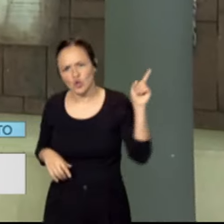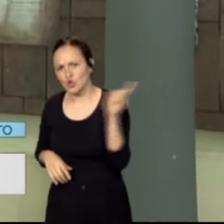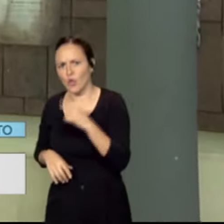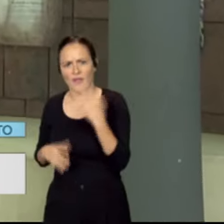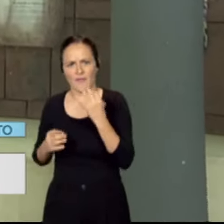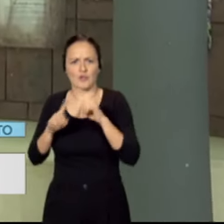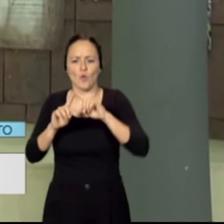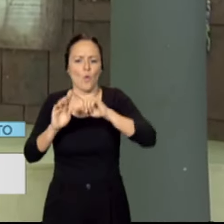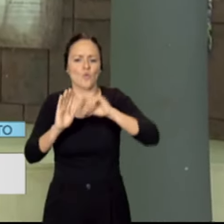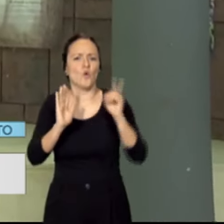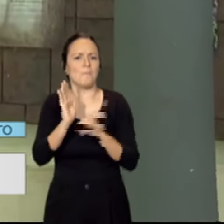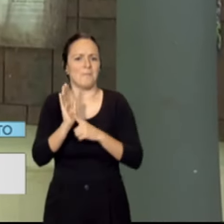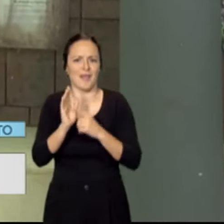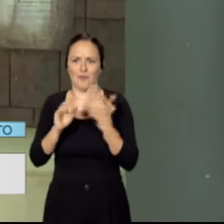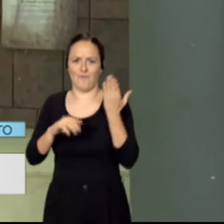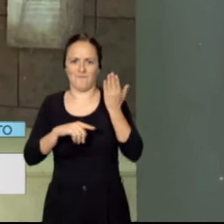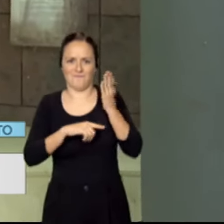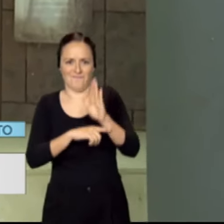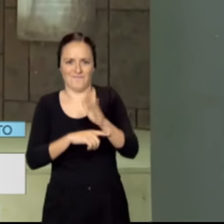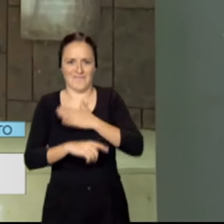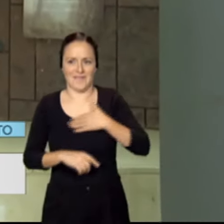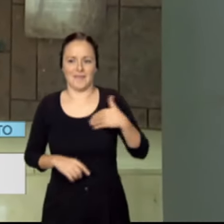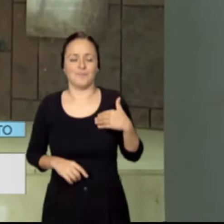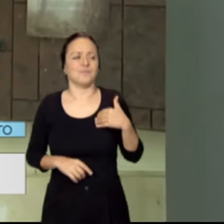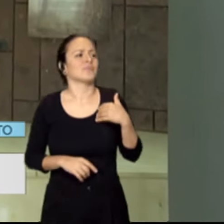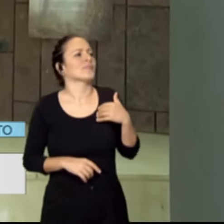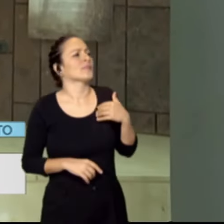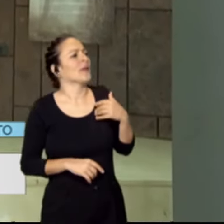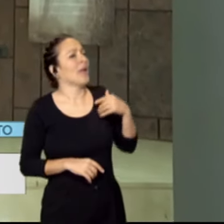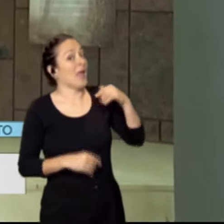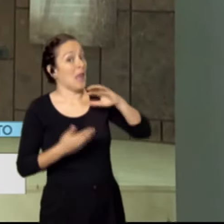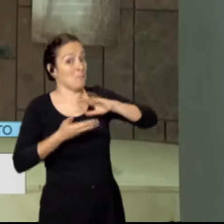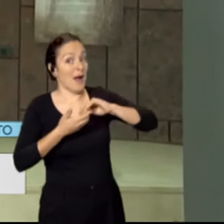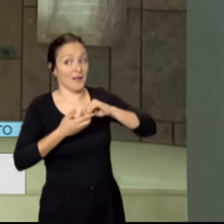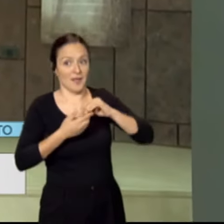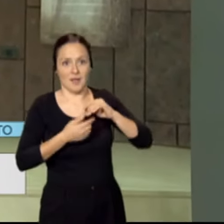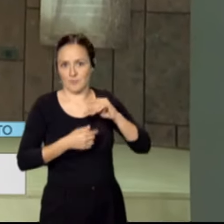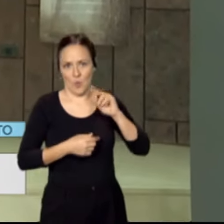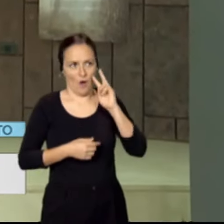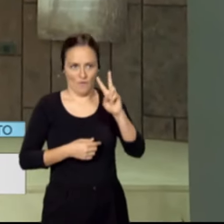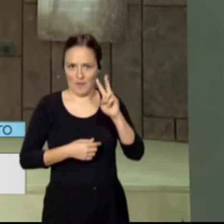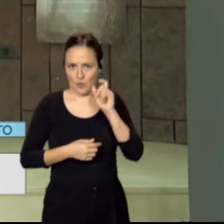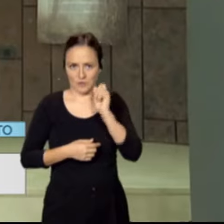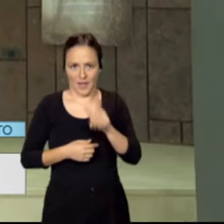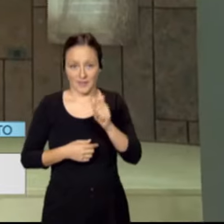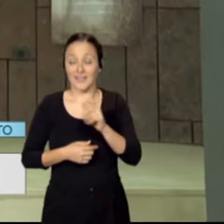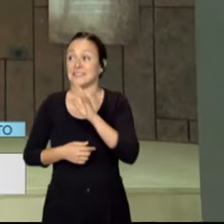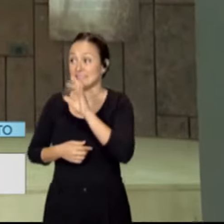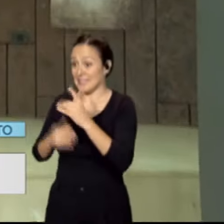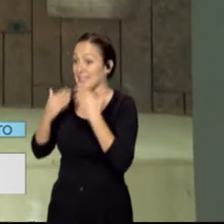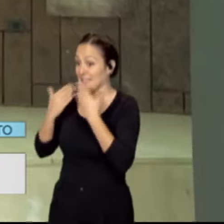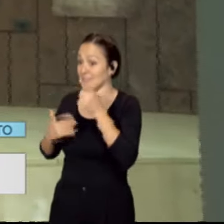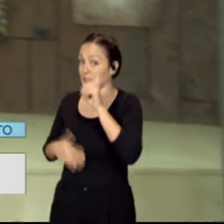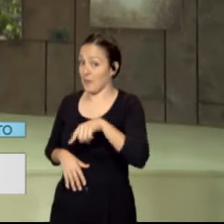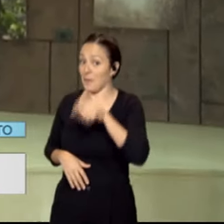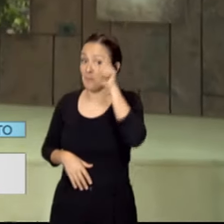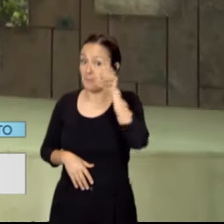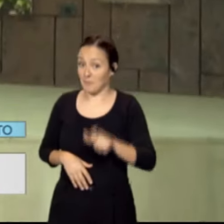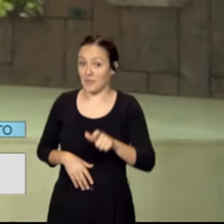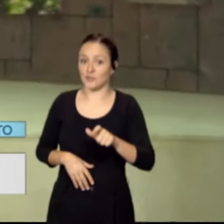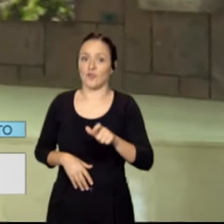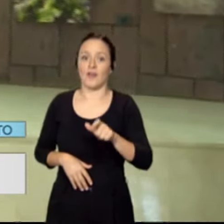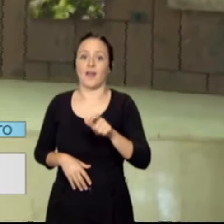terminado Tomás también el parque está presente de manera viva porque aquí tenemos Pues gracias a los directores del parque fernándes